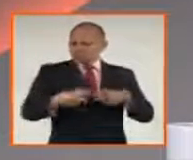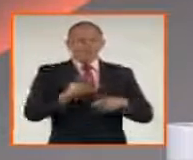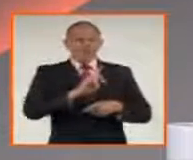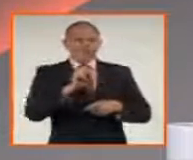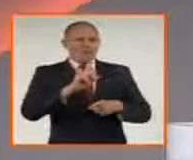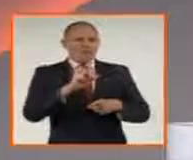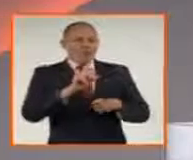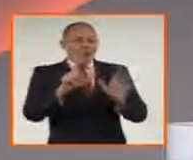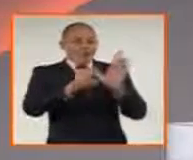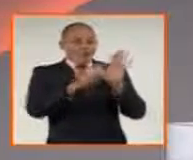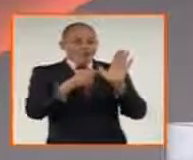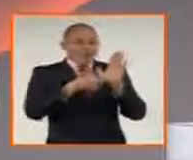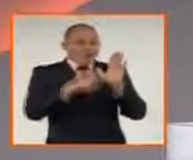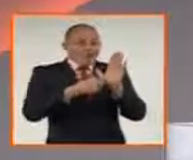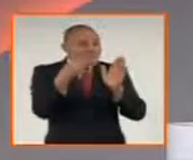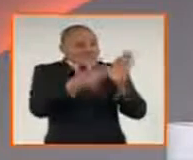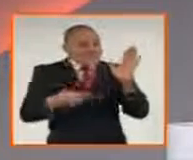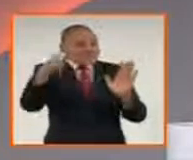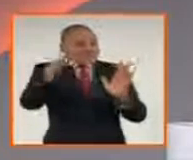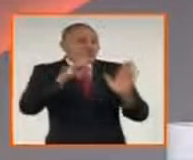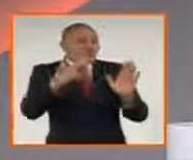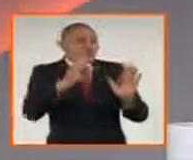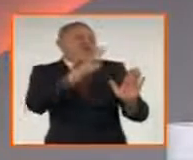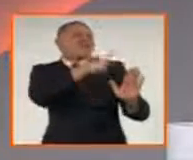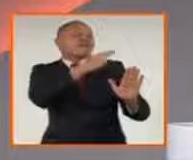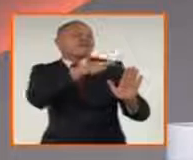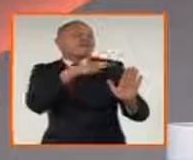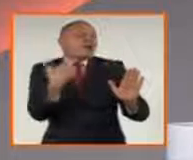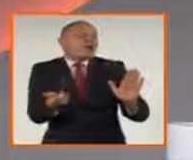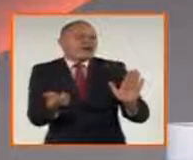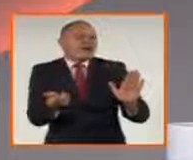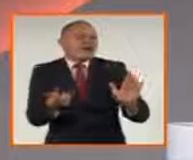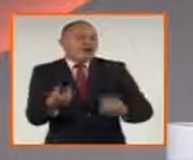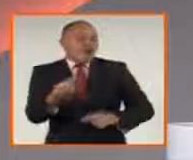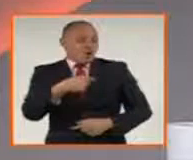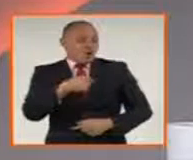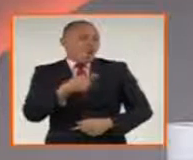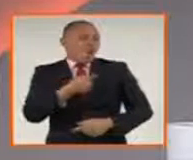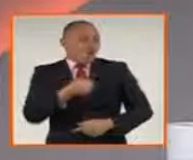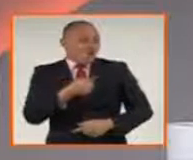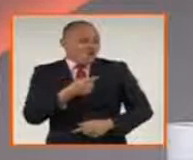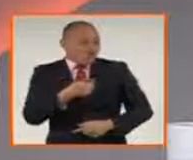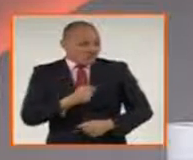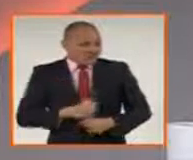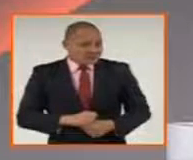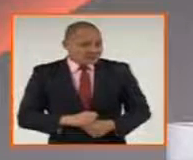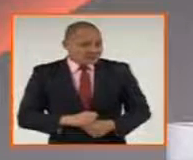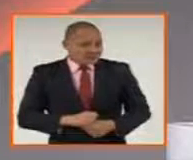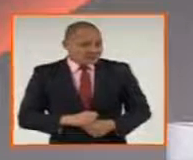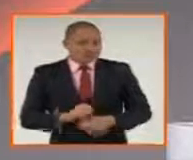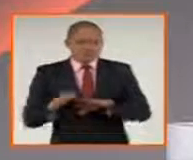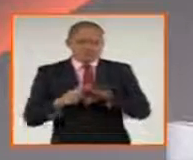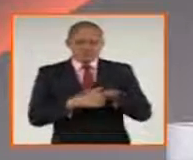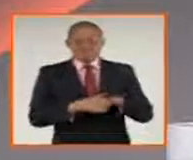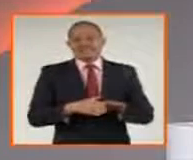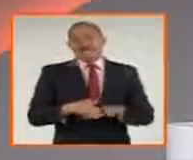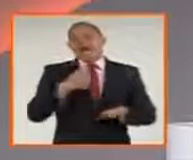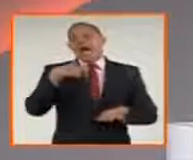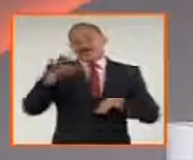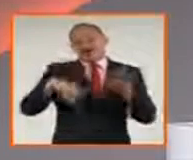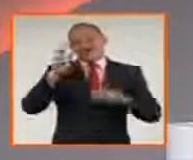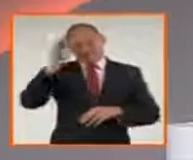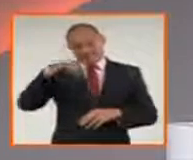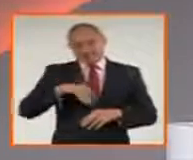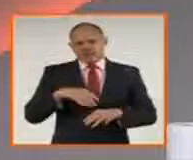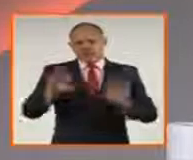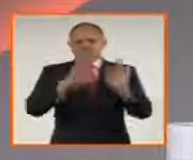desafectos. Y a veces lo que no se logra con los afectos tiene que venir la ley a garantizarlo. Por tanto, el código